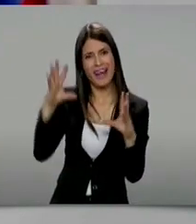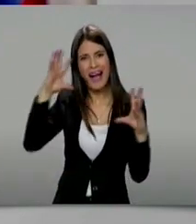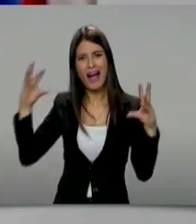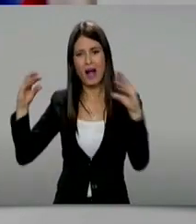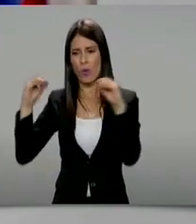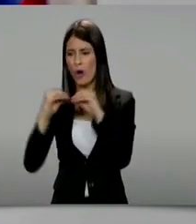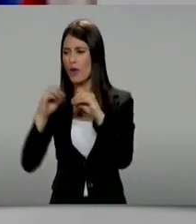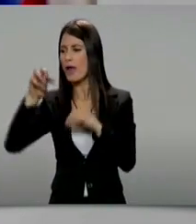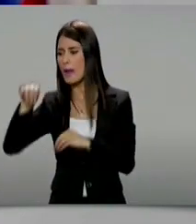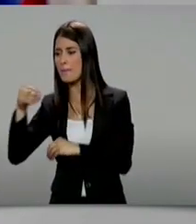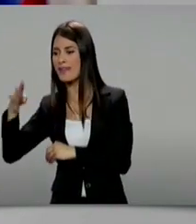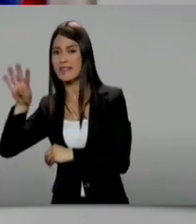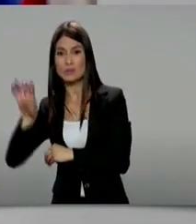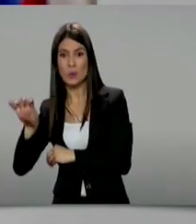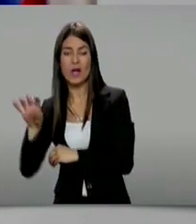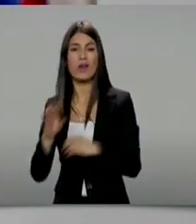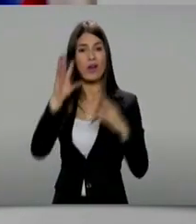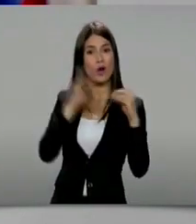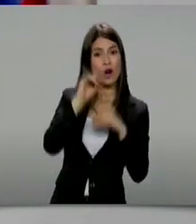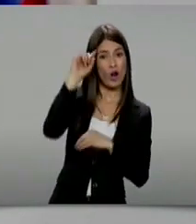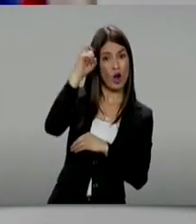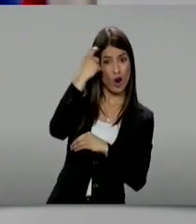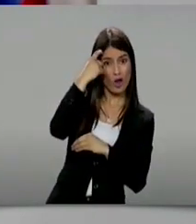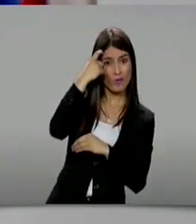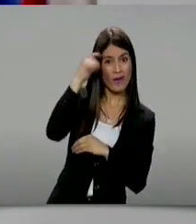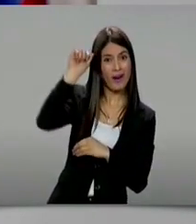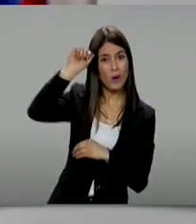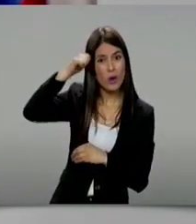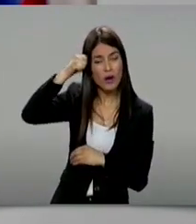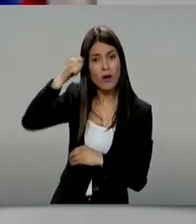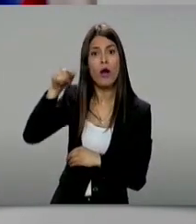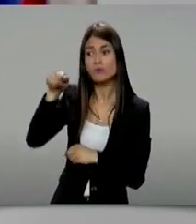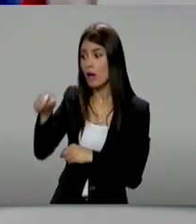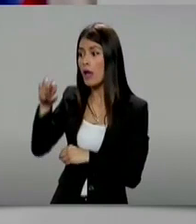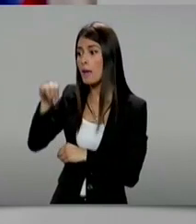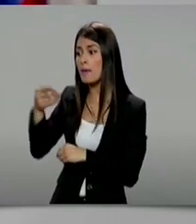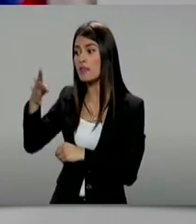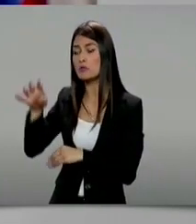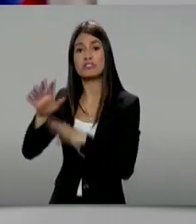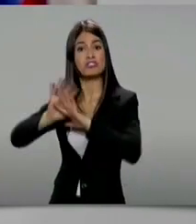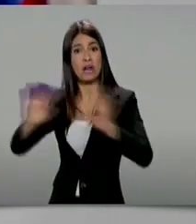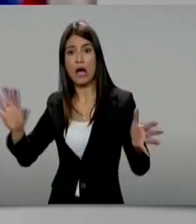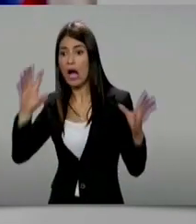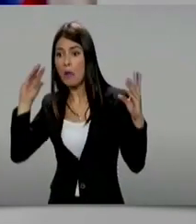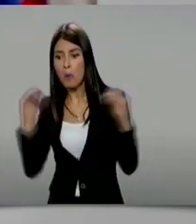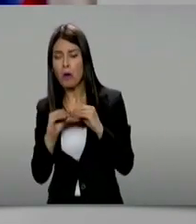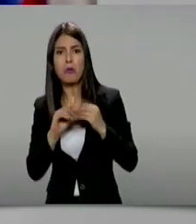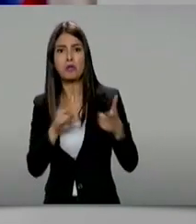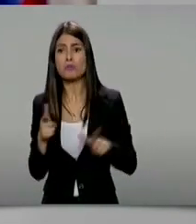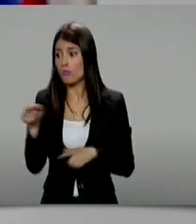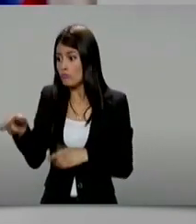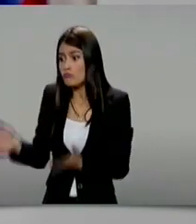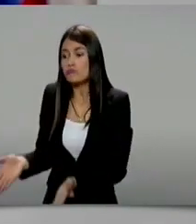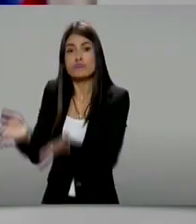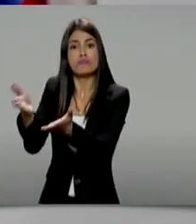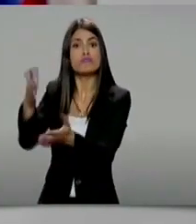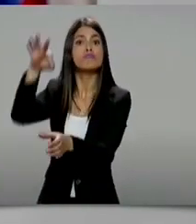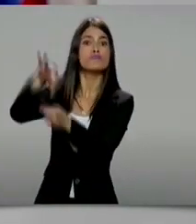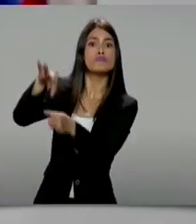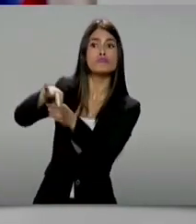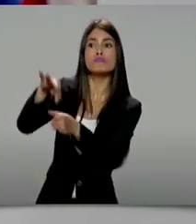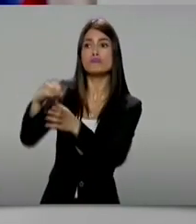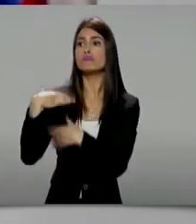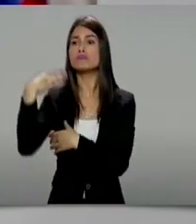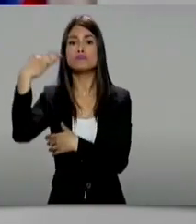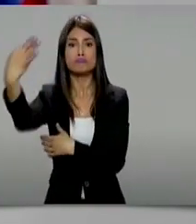m19 sus líderes salieron directamente de la mesa de negociación a participar en las elecciones en El Salvador y en